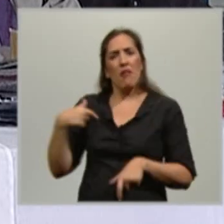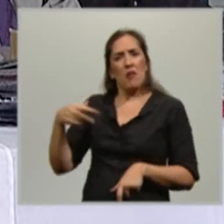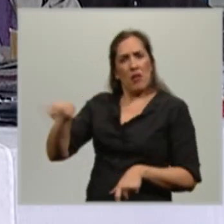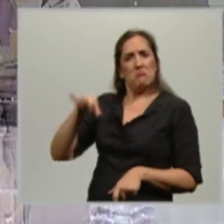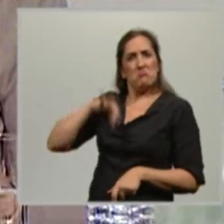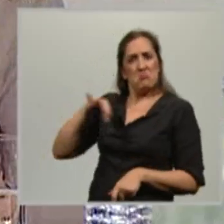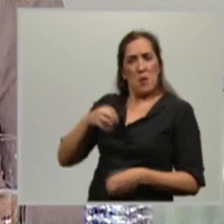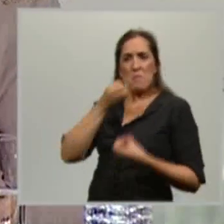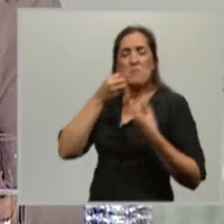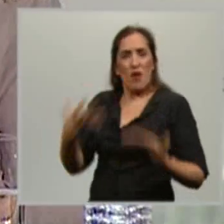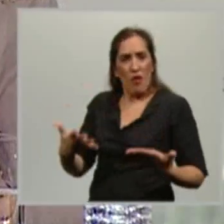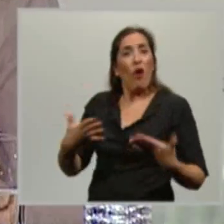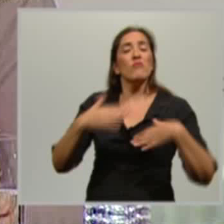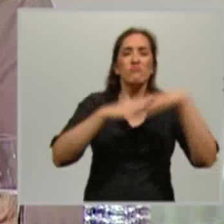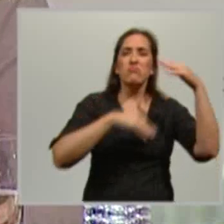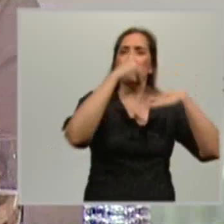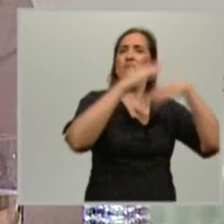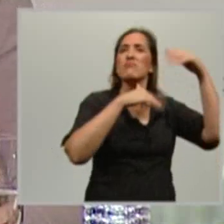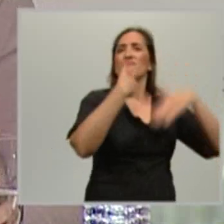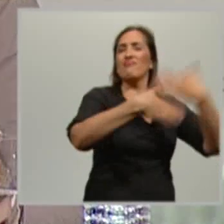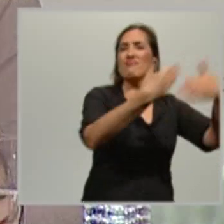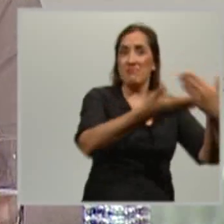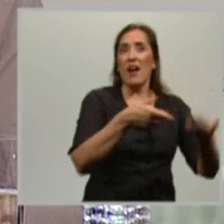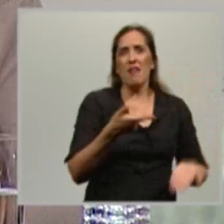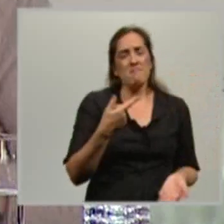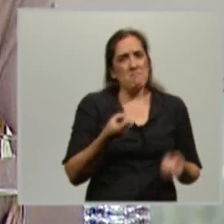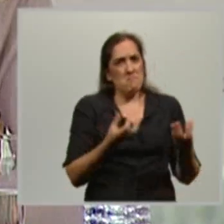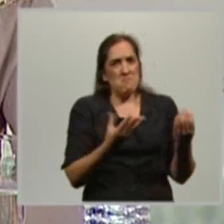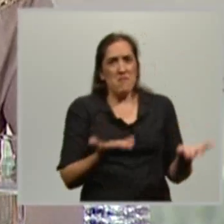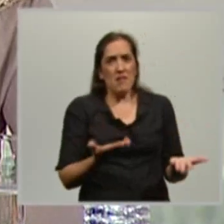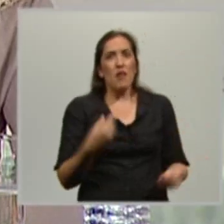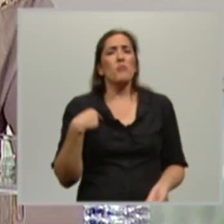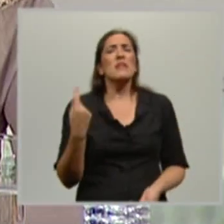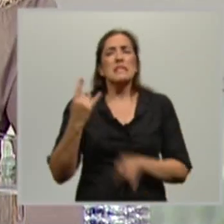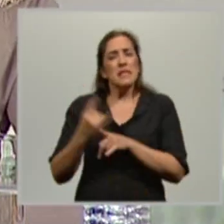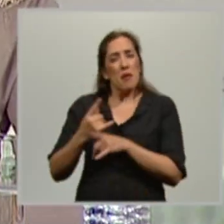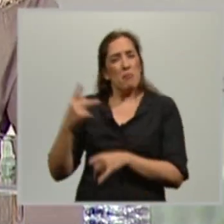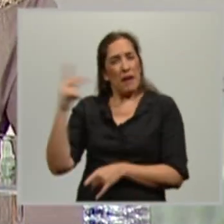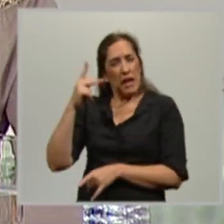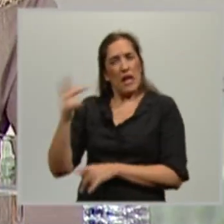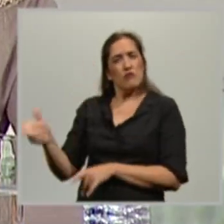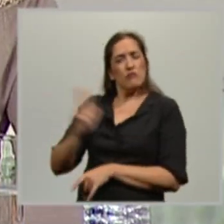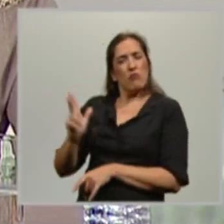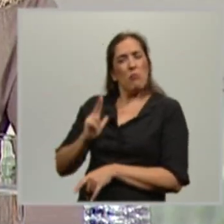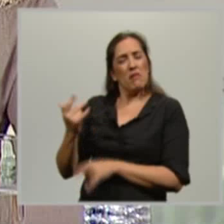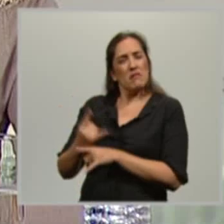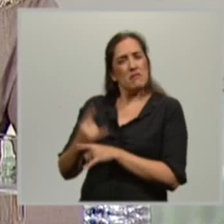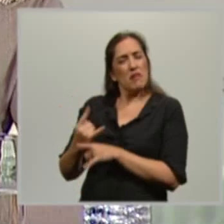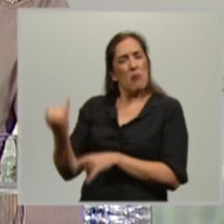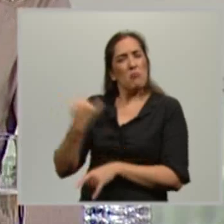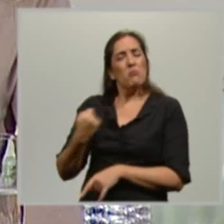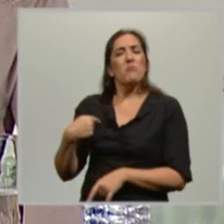que entonces construye. Y bien hecho, porque la verdad que Néstor siempre me decía que cuando él empezó